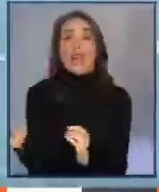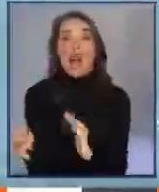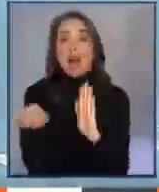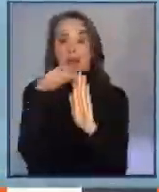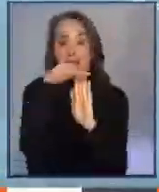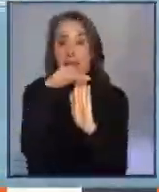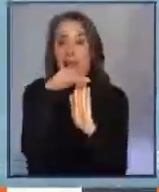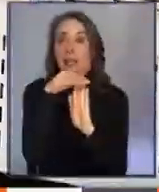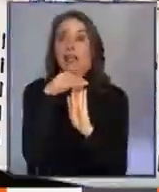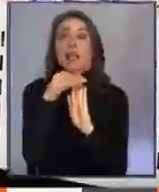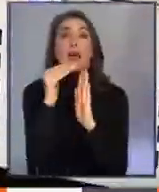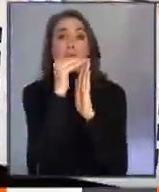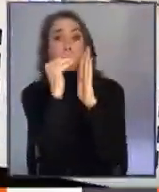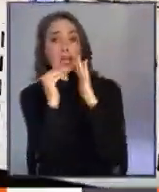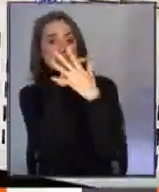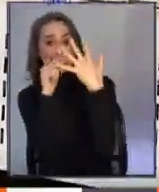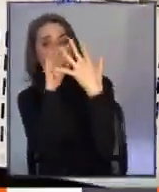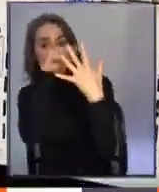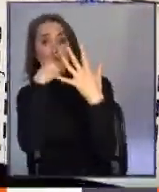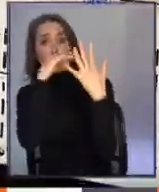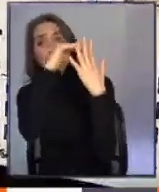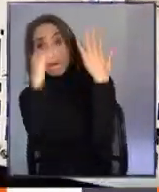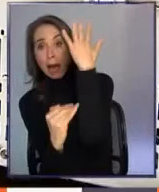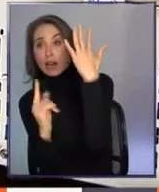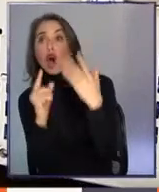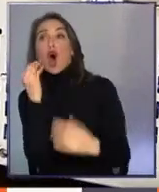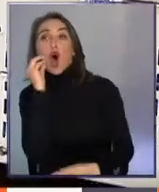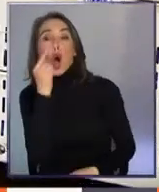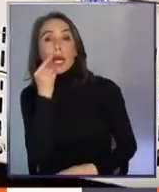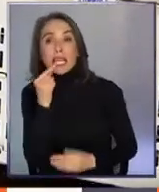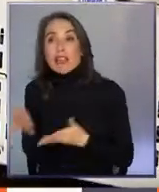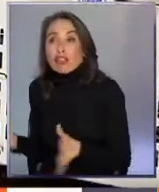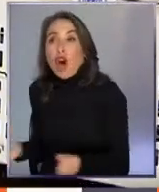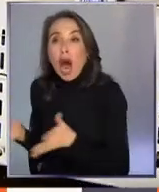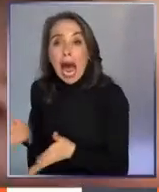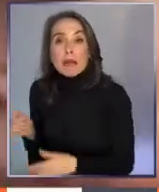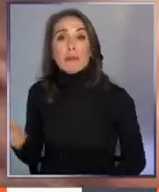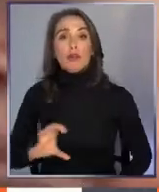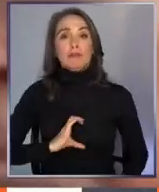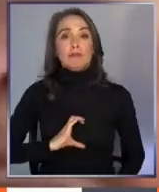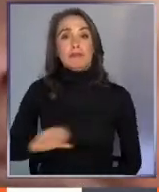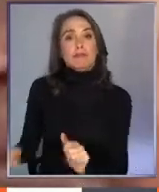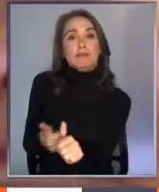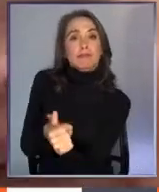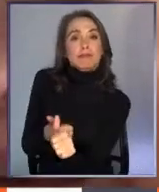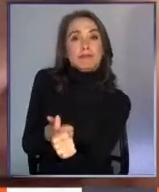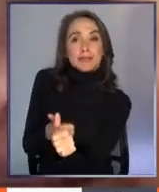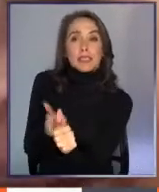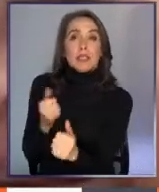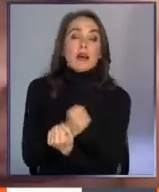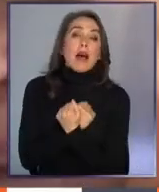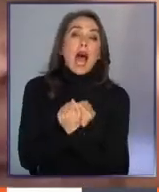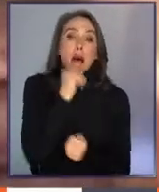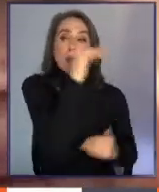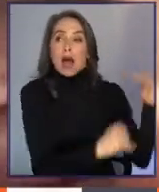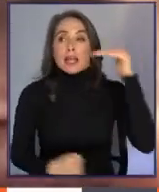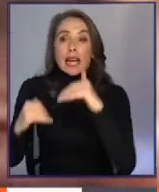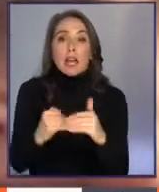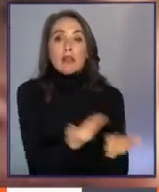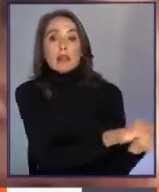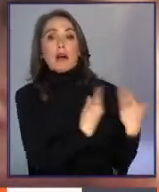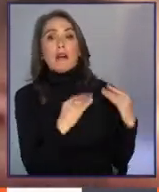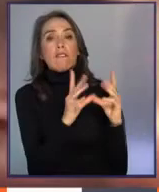a bajar del ranking. Actualmente su nieto, quien además de darle ánimos, se convirtió en su coach. La pasión por este deporte la obtuvo de su